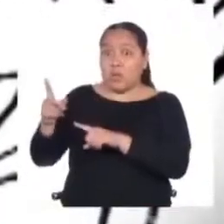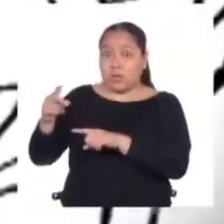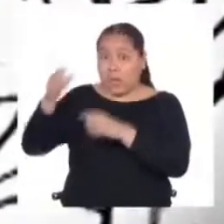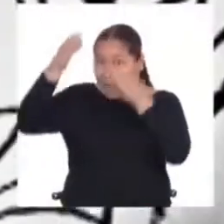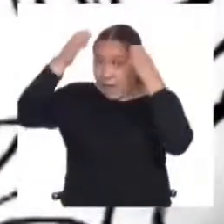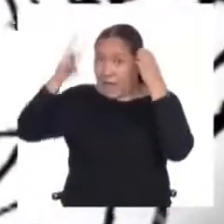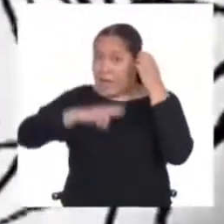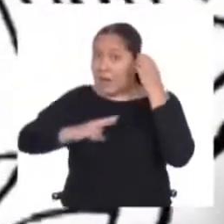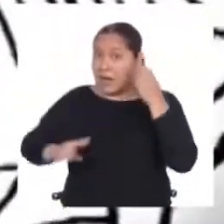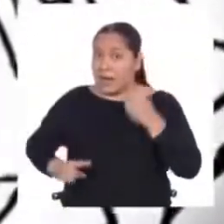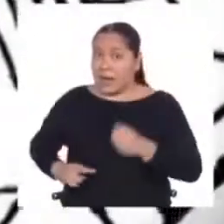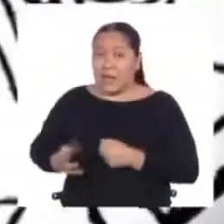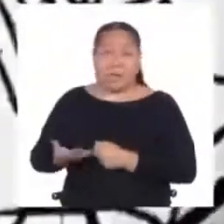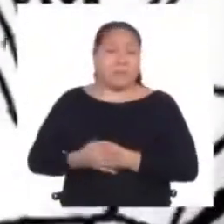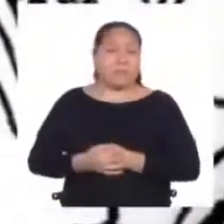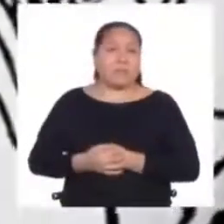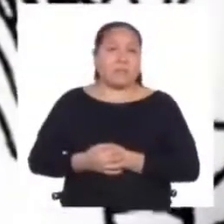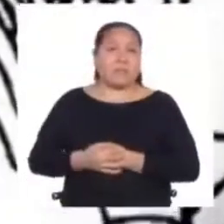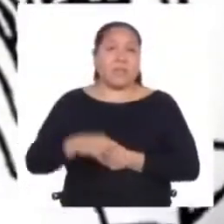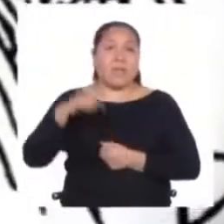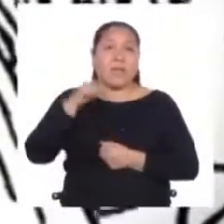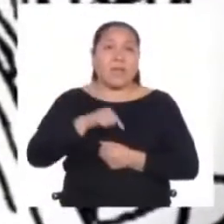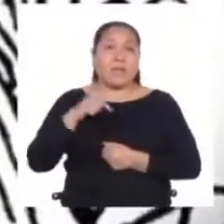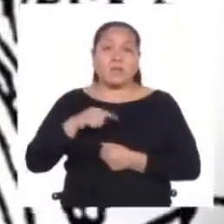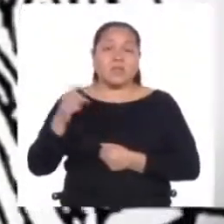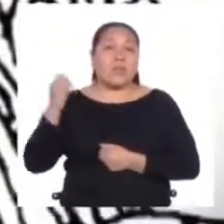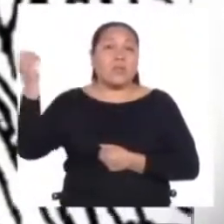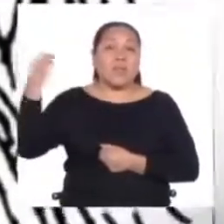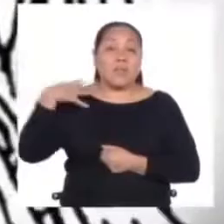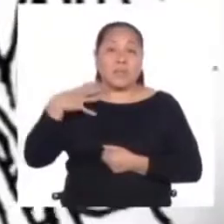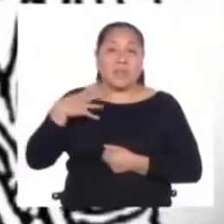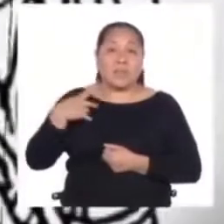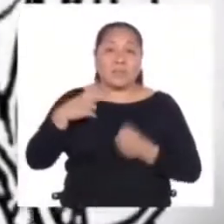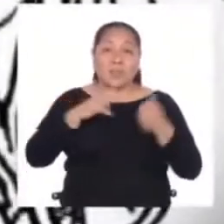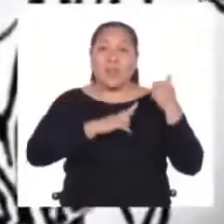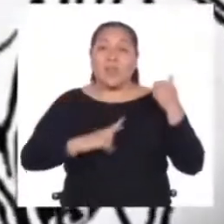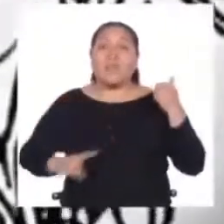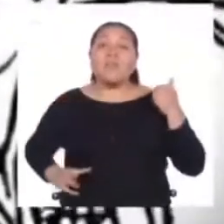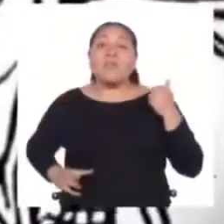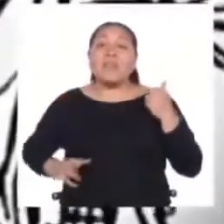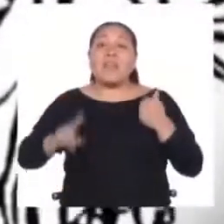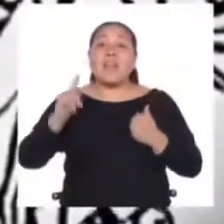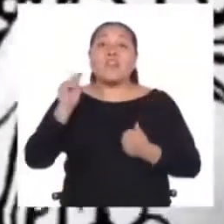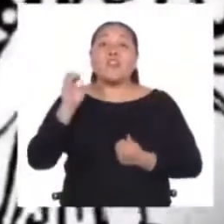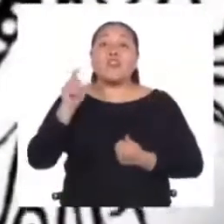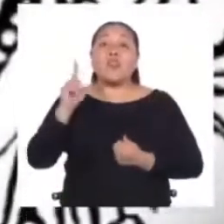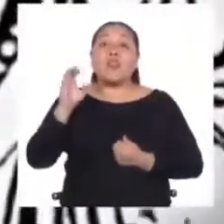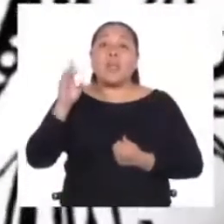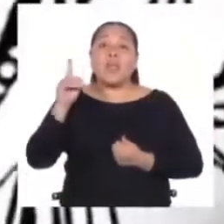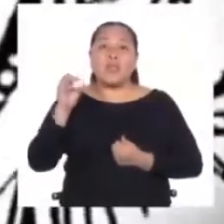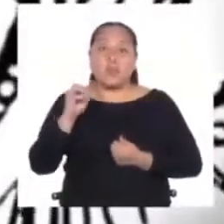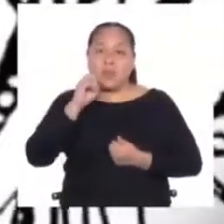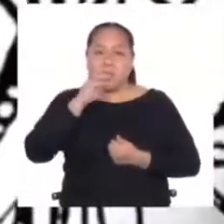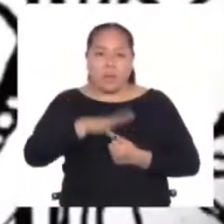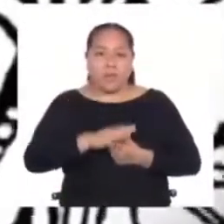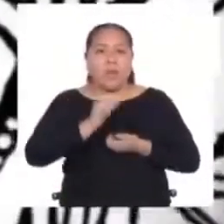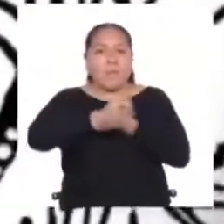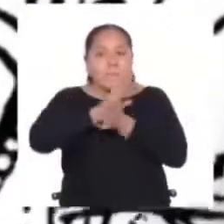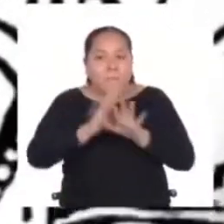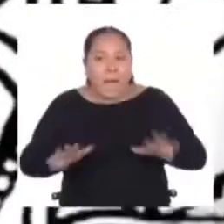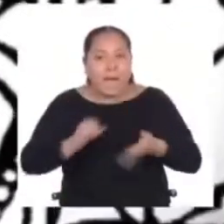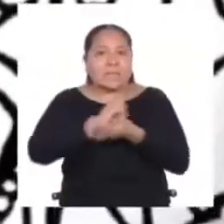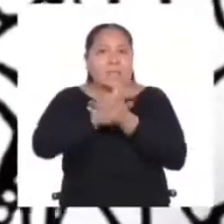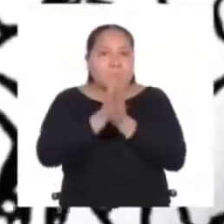fue, en realidad no estaba en las instrucciones que se le dieron a Toledo. A Toledo le dieron instrucciones de